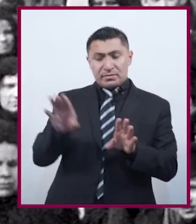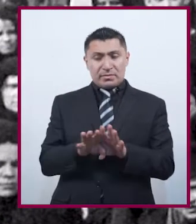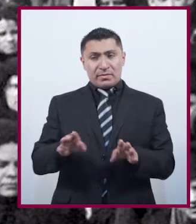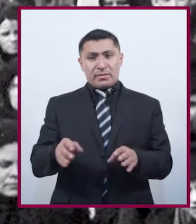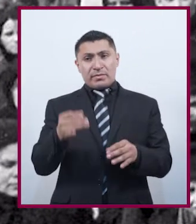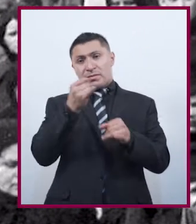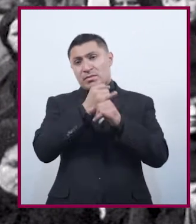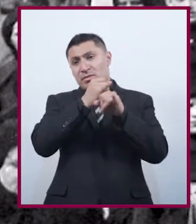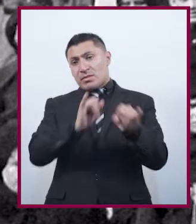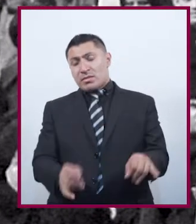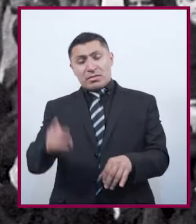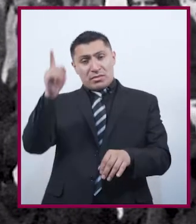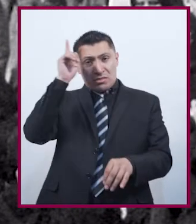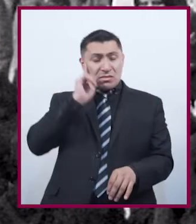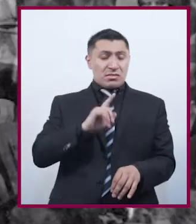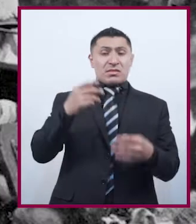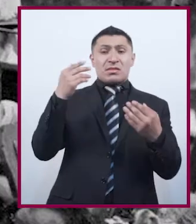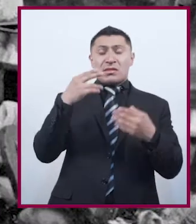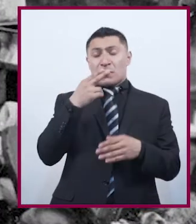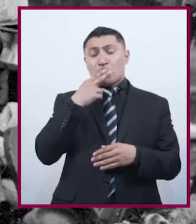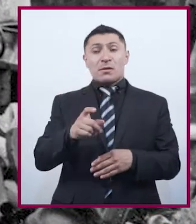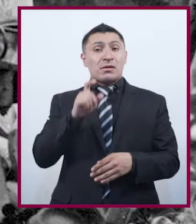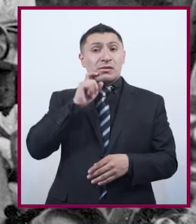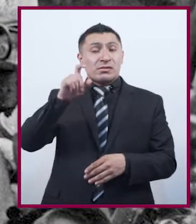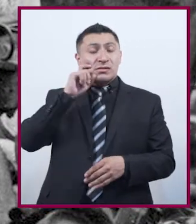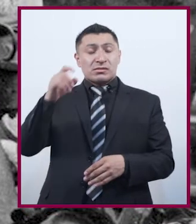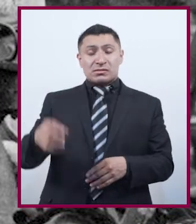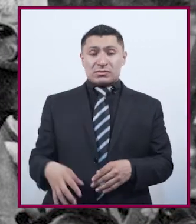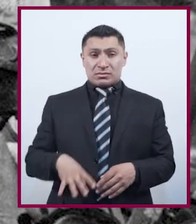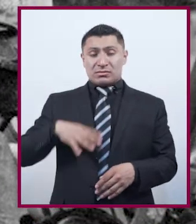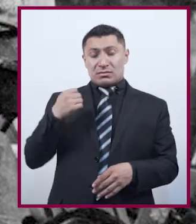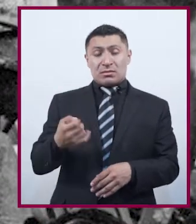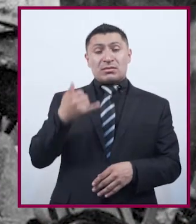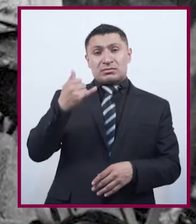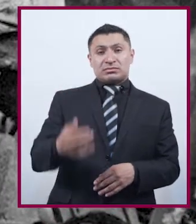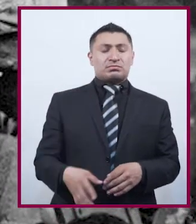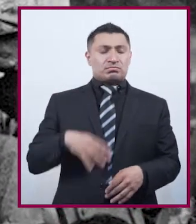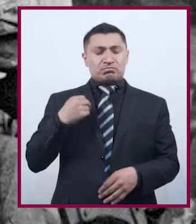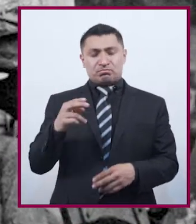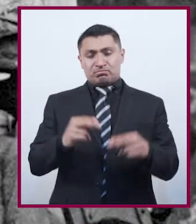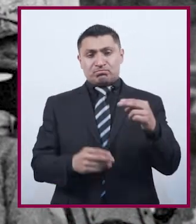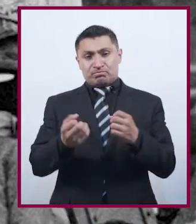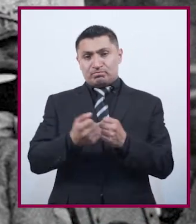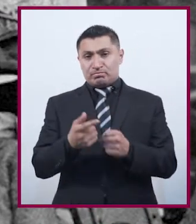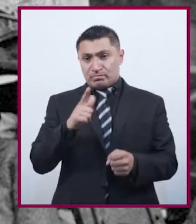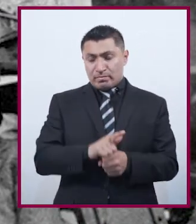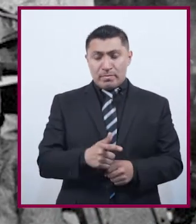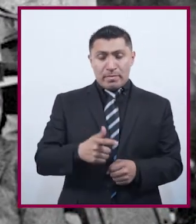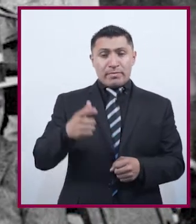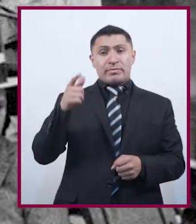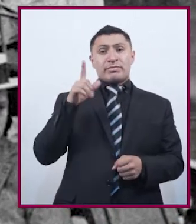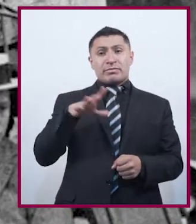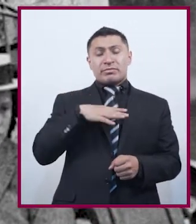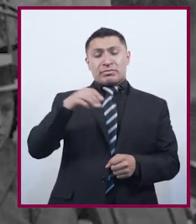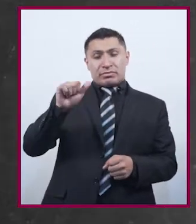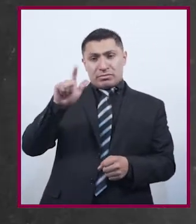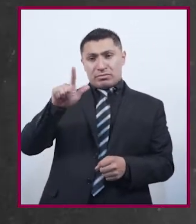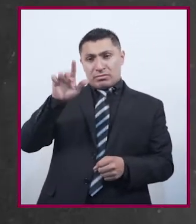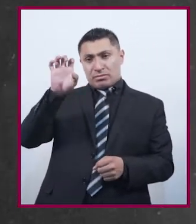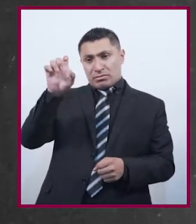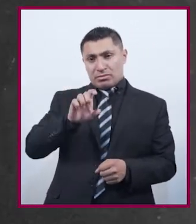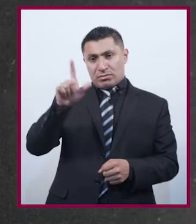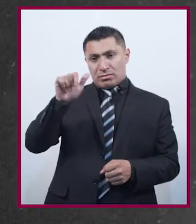teorizar sobre la emancipación femenina mediante la sexualidad y la lucha de clases. Entre ellas destaca la figura